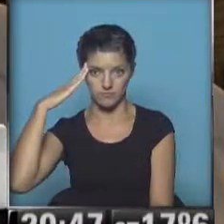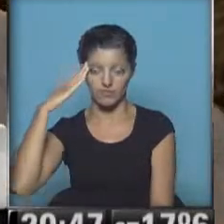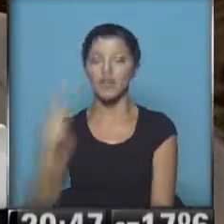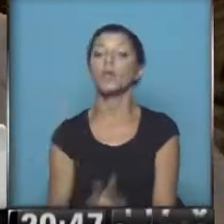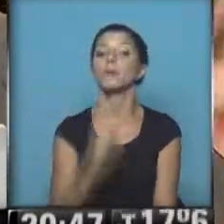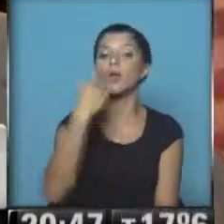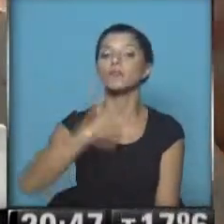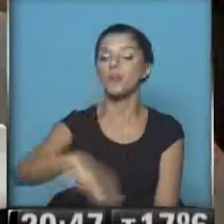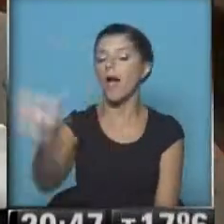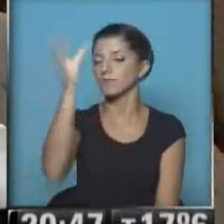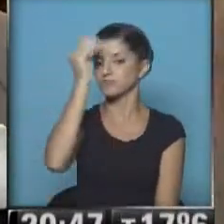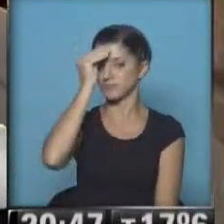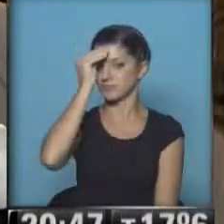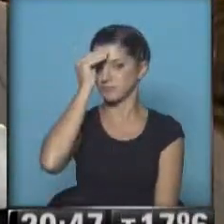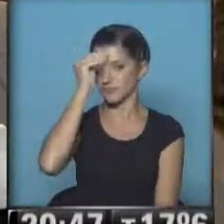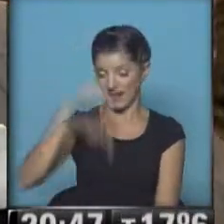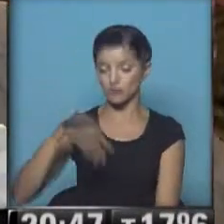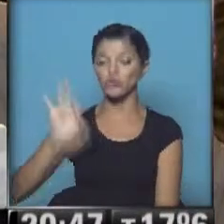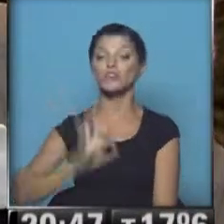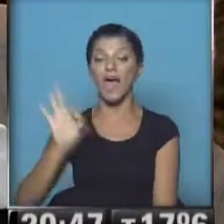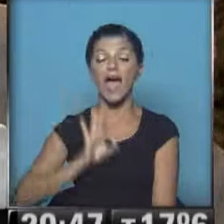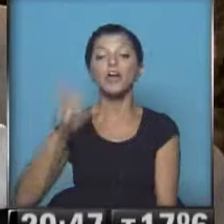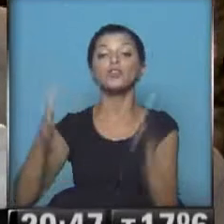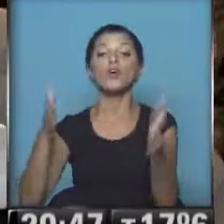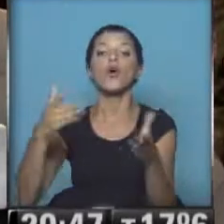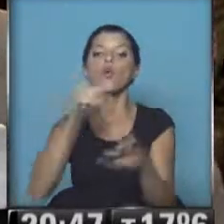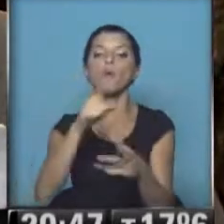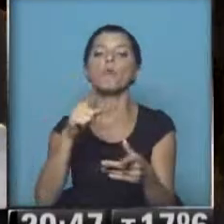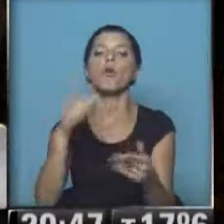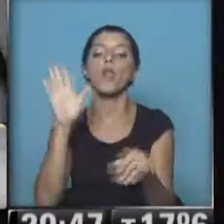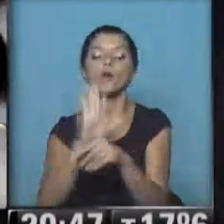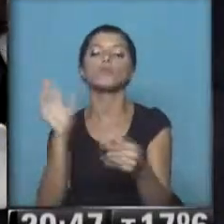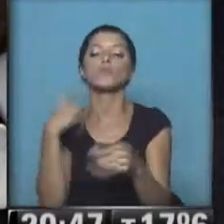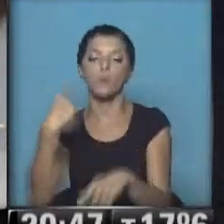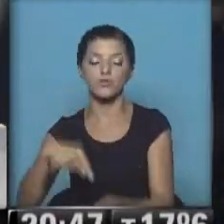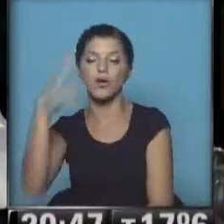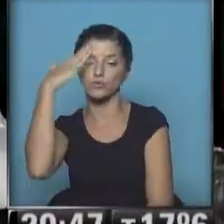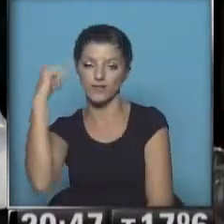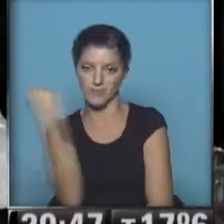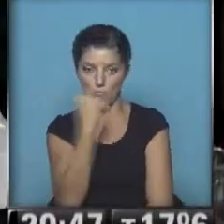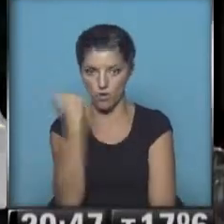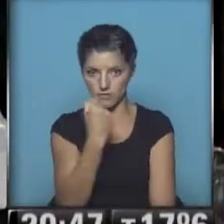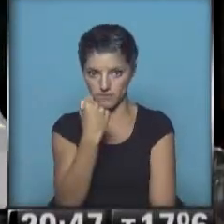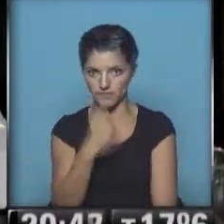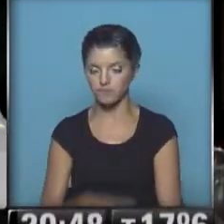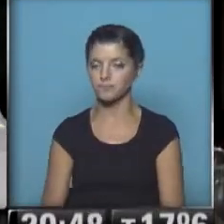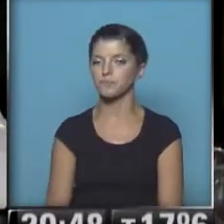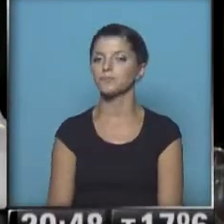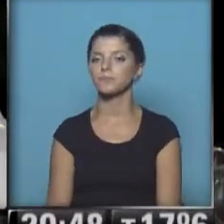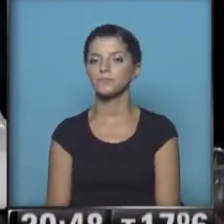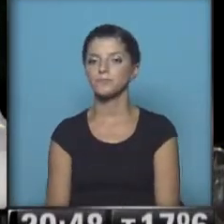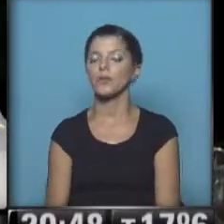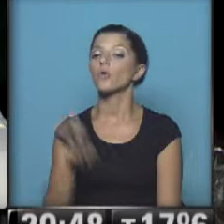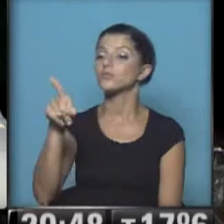a recordar en esta época como los grandes hechos culturales. Erdosain, usted es un componente